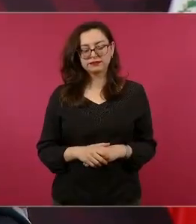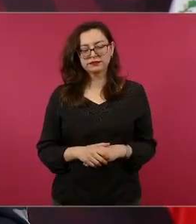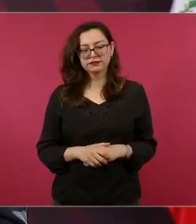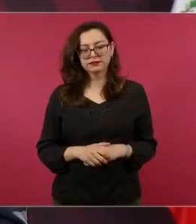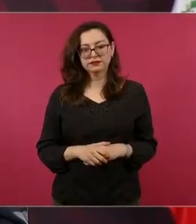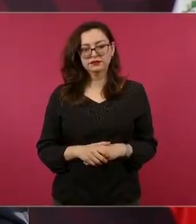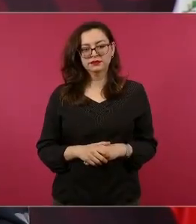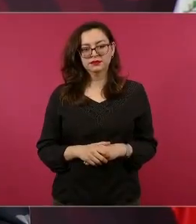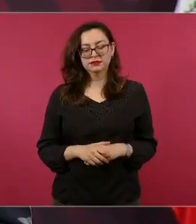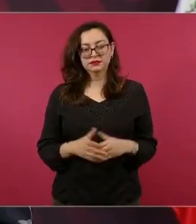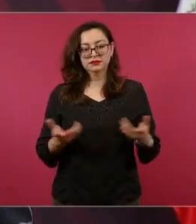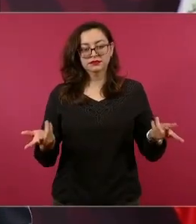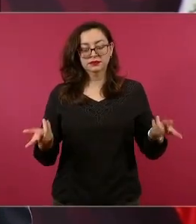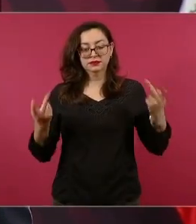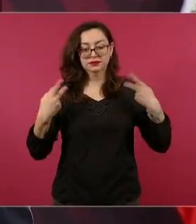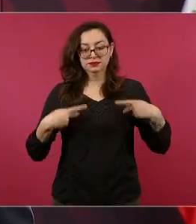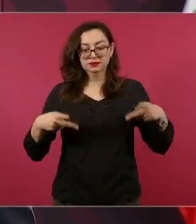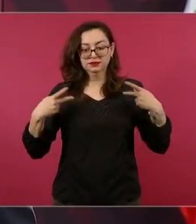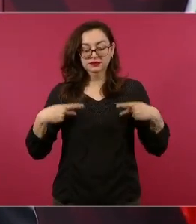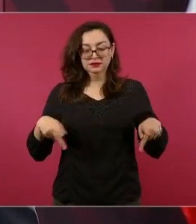que la gente actúe